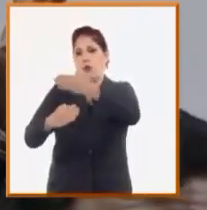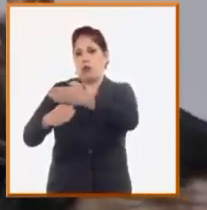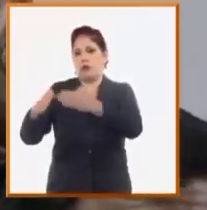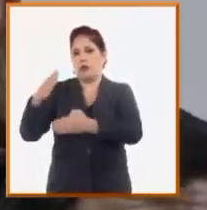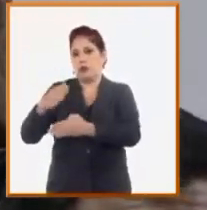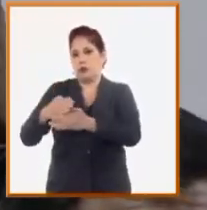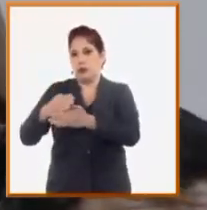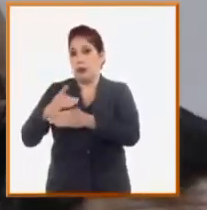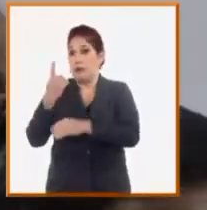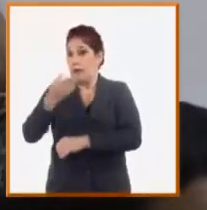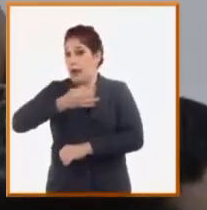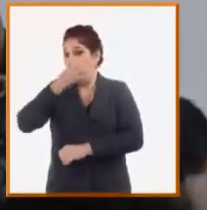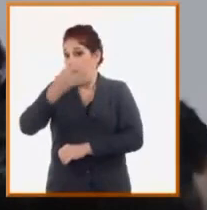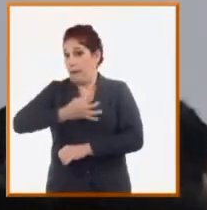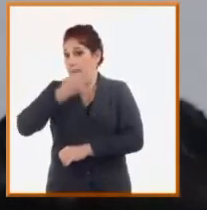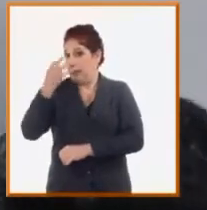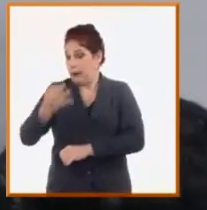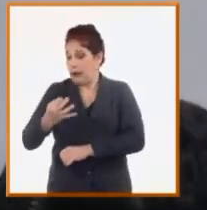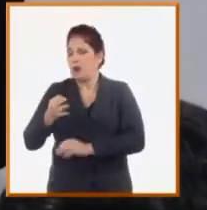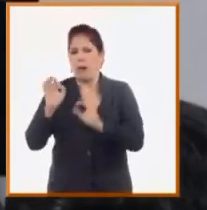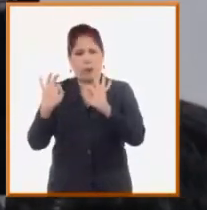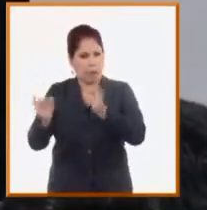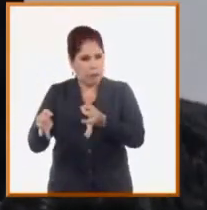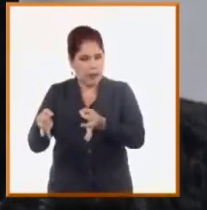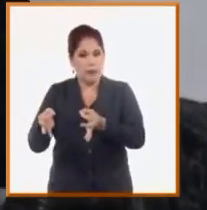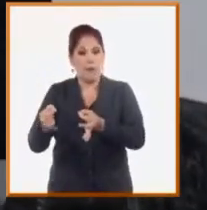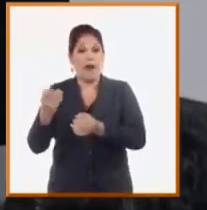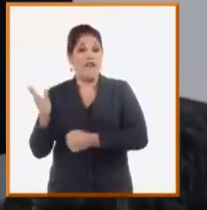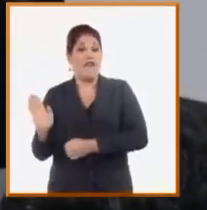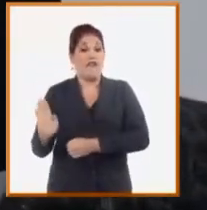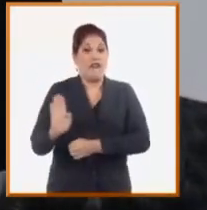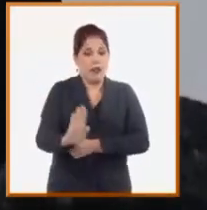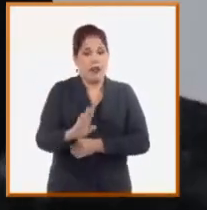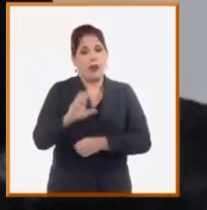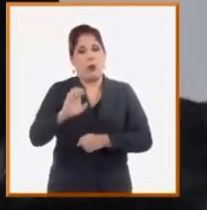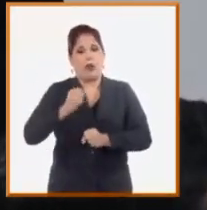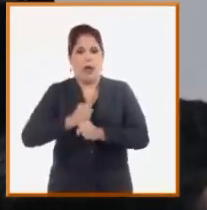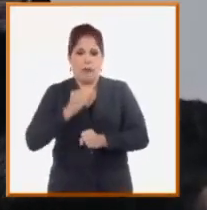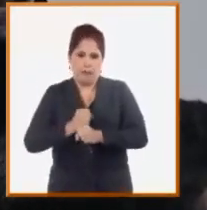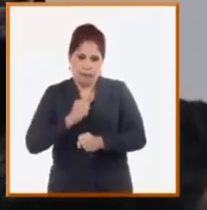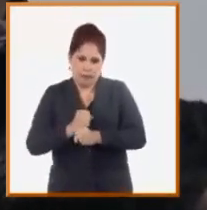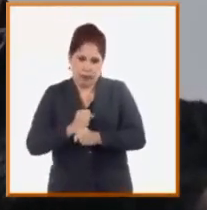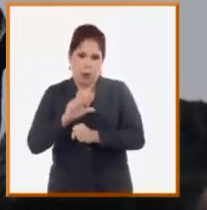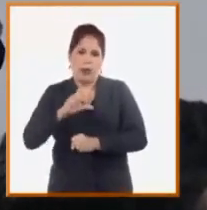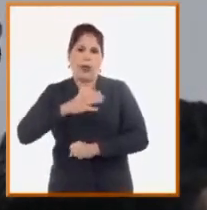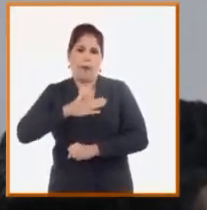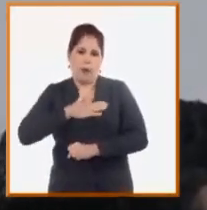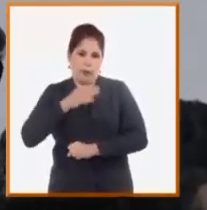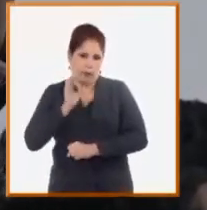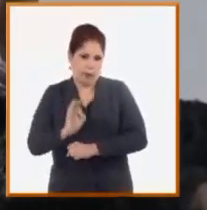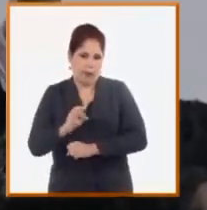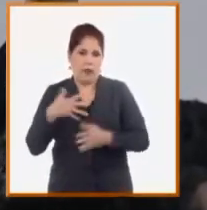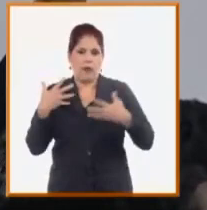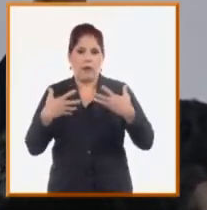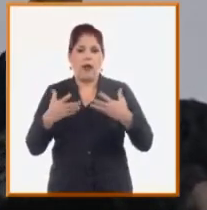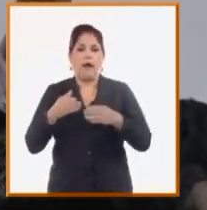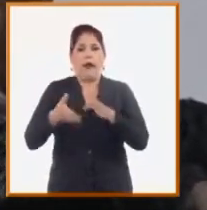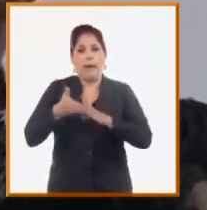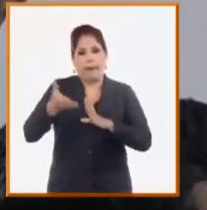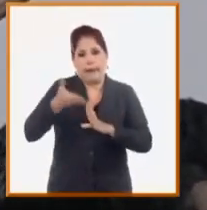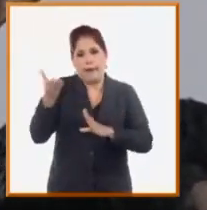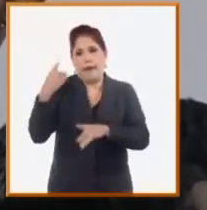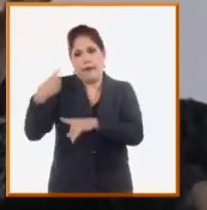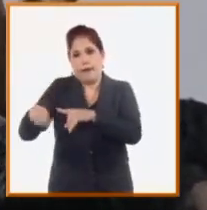primera explicación, reitero, es precisamente que se proviene de trabajadores por cuenta propia que tienen esta misma actividad. Pero también